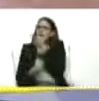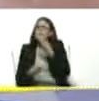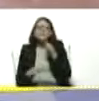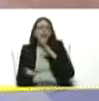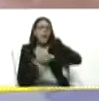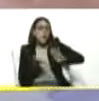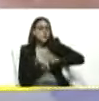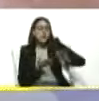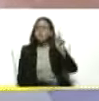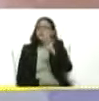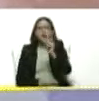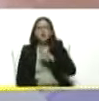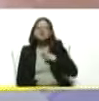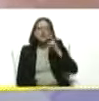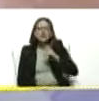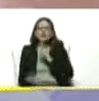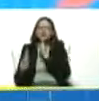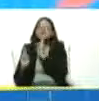Las dos.